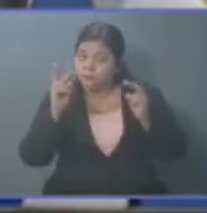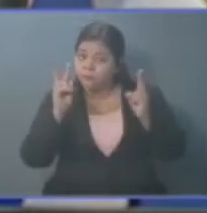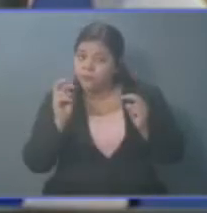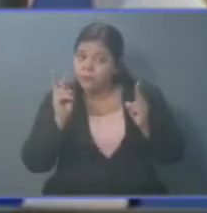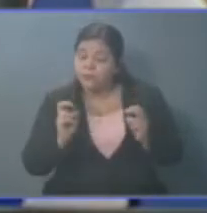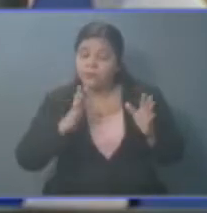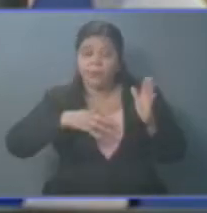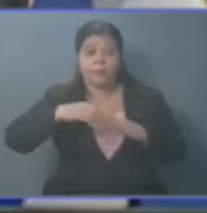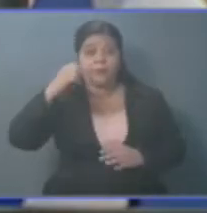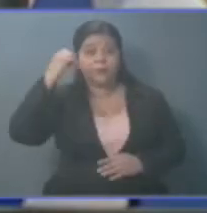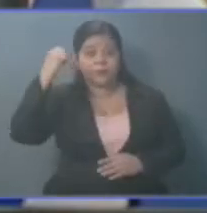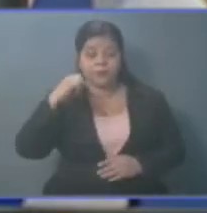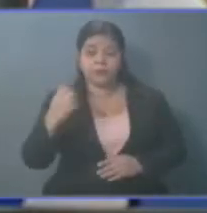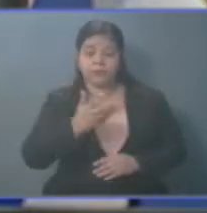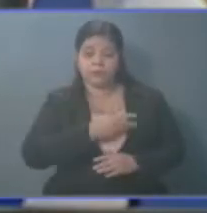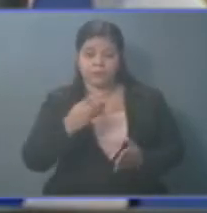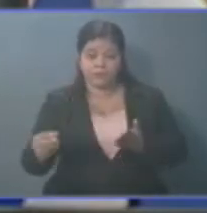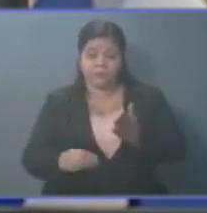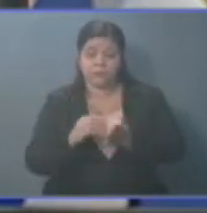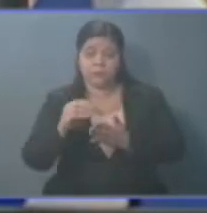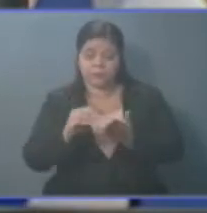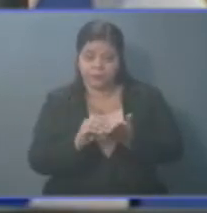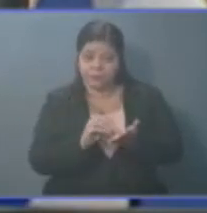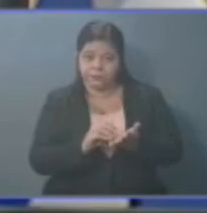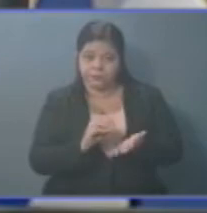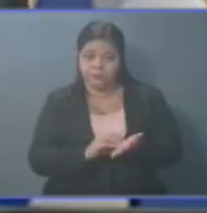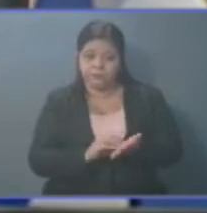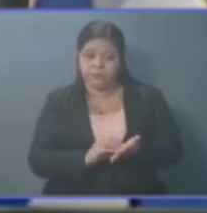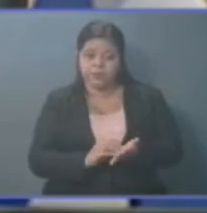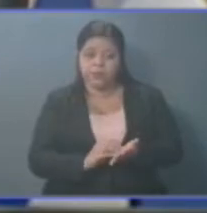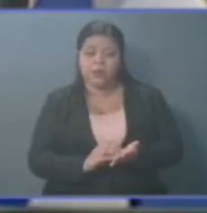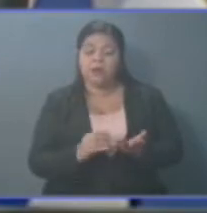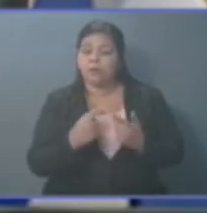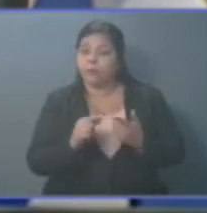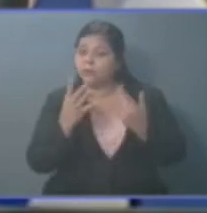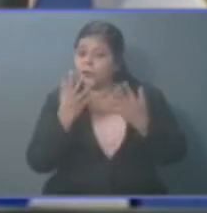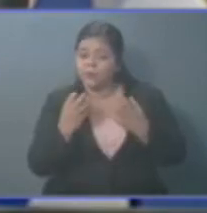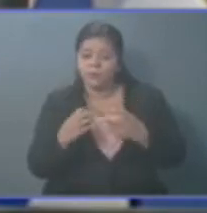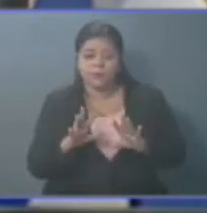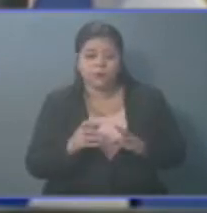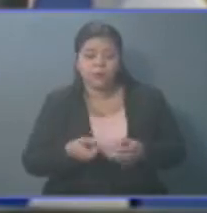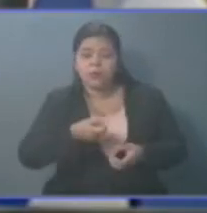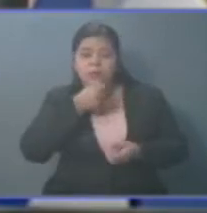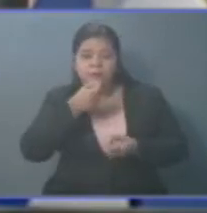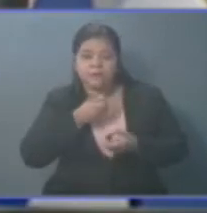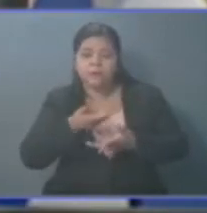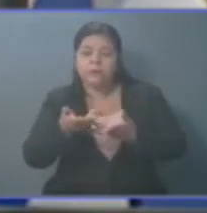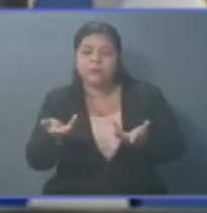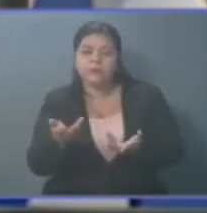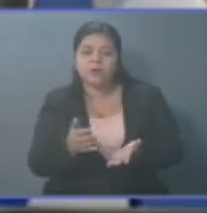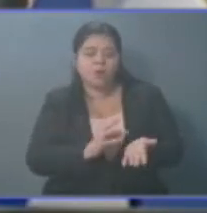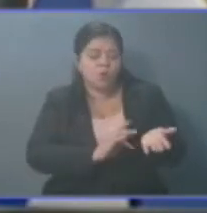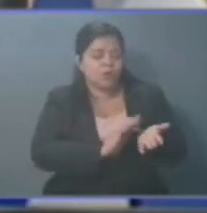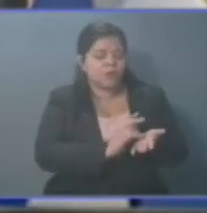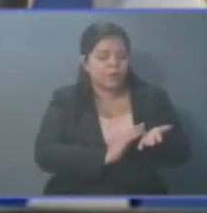es esencialmente de fondo. Y es que no quieren informar de qué están